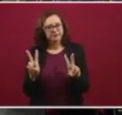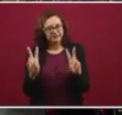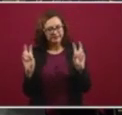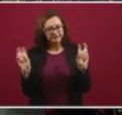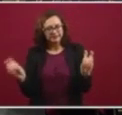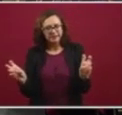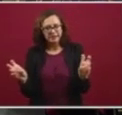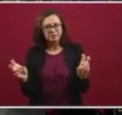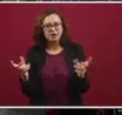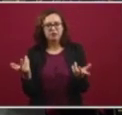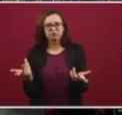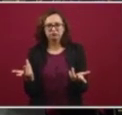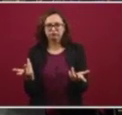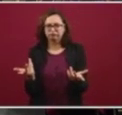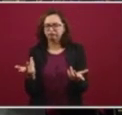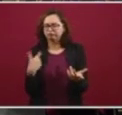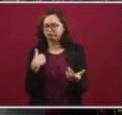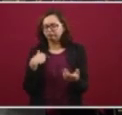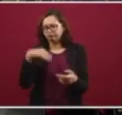una tarea.